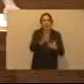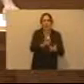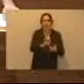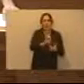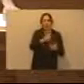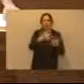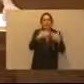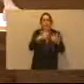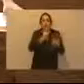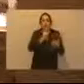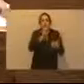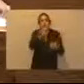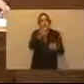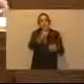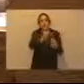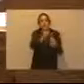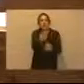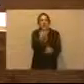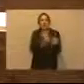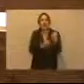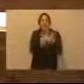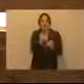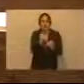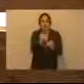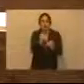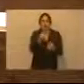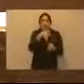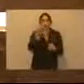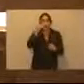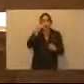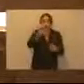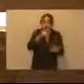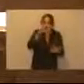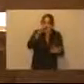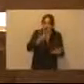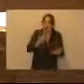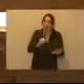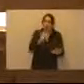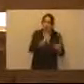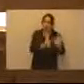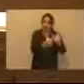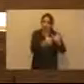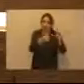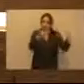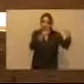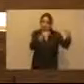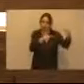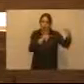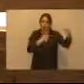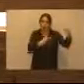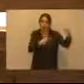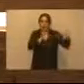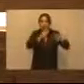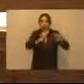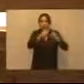e tamén de economía, porque non sei se saben que isto é o que gastan os asturianos